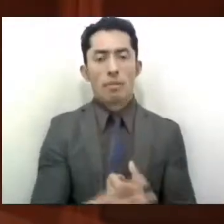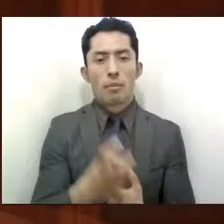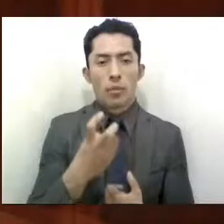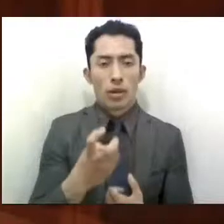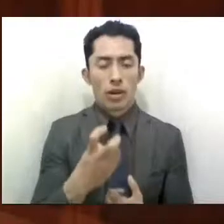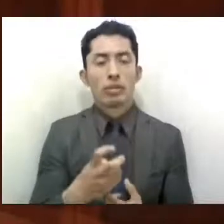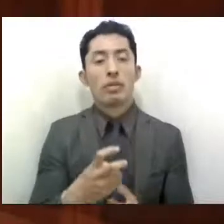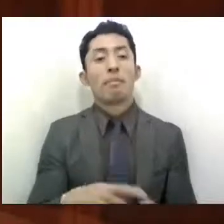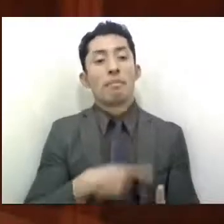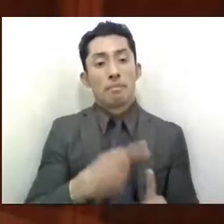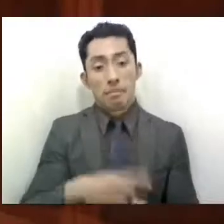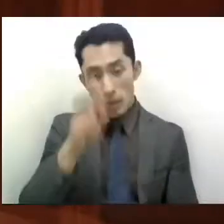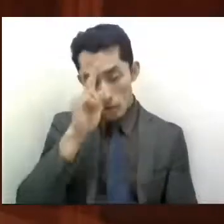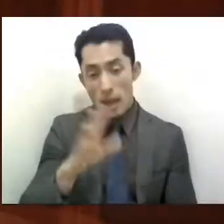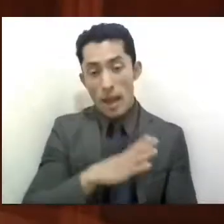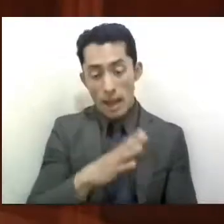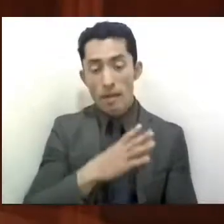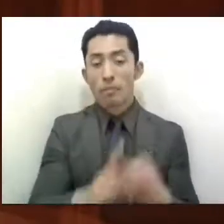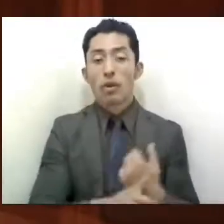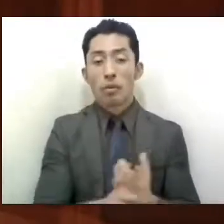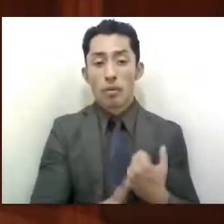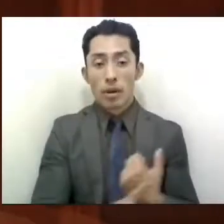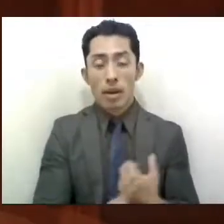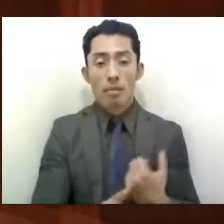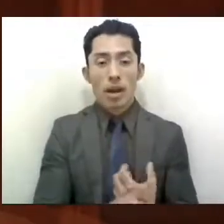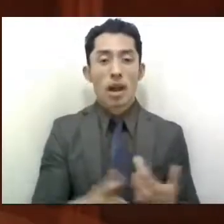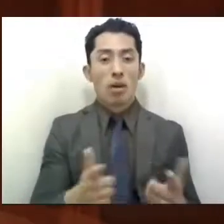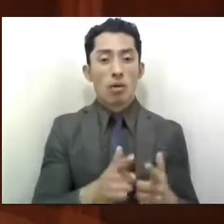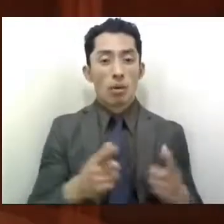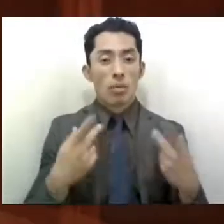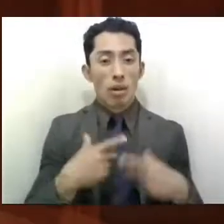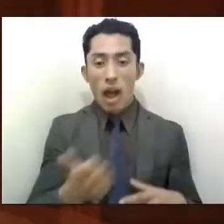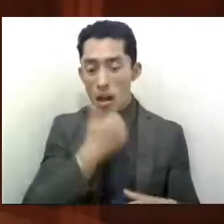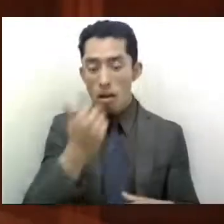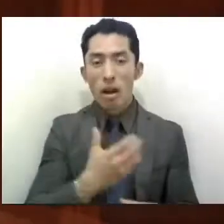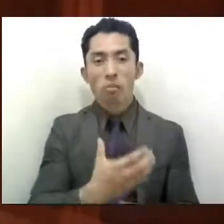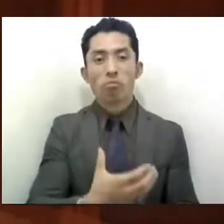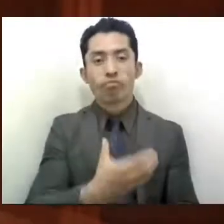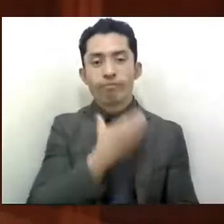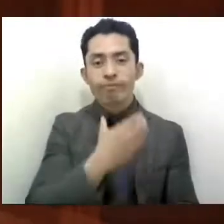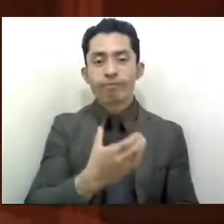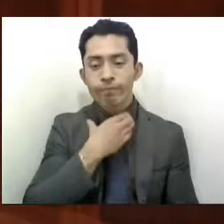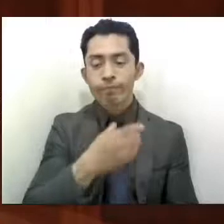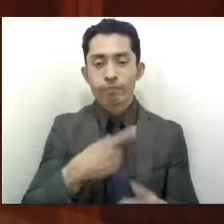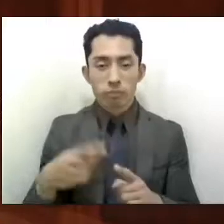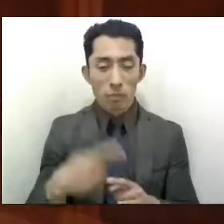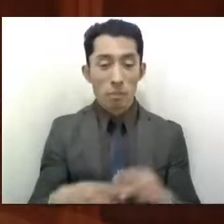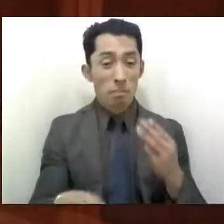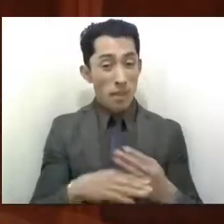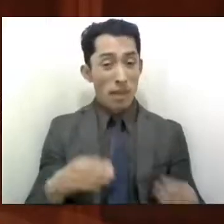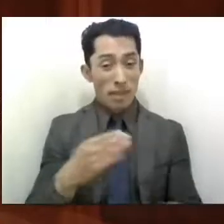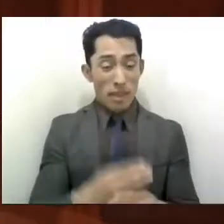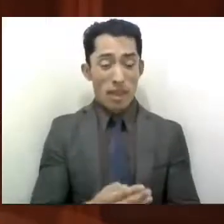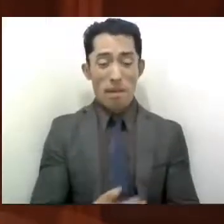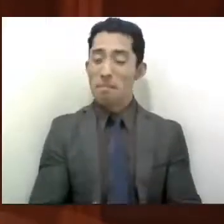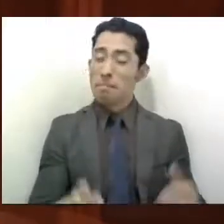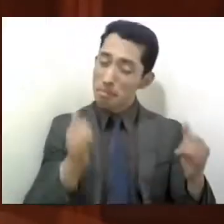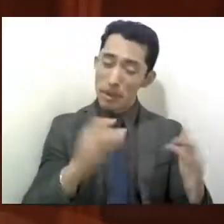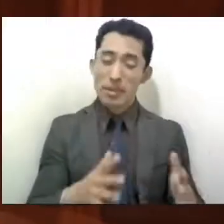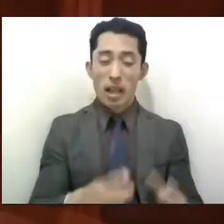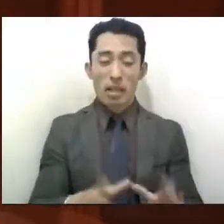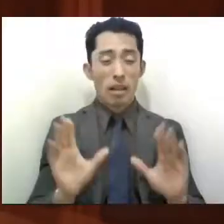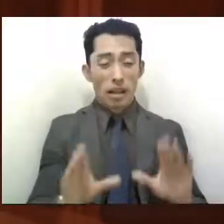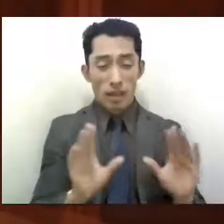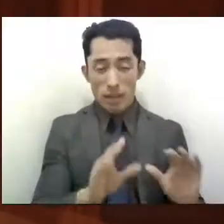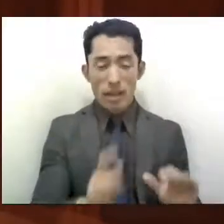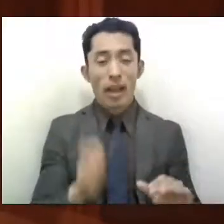generadas de atender grupos saturados, múltiples grupos y diversas asignaturas, lo que conlleva a una enorme carga